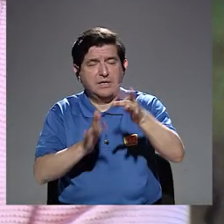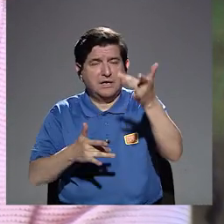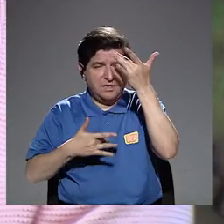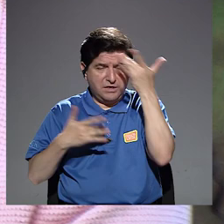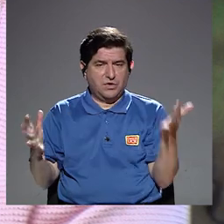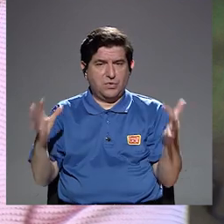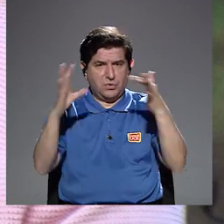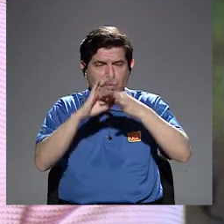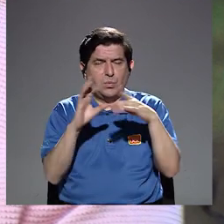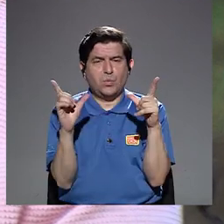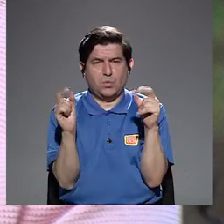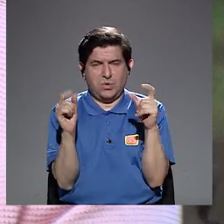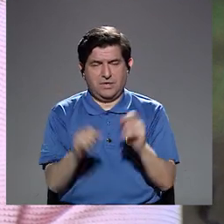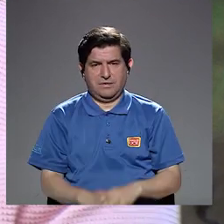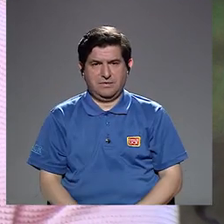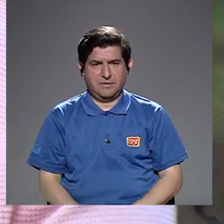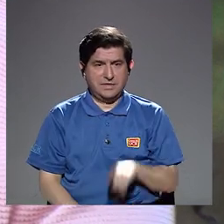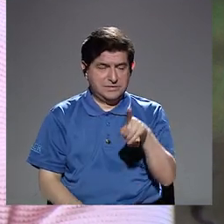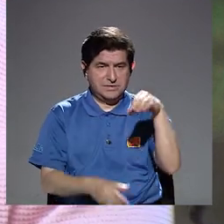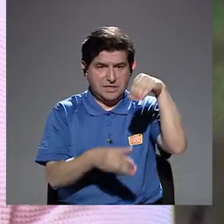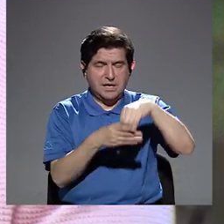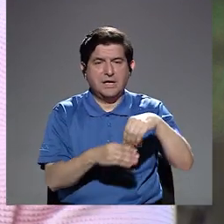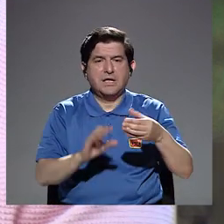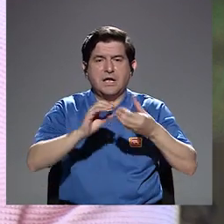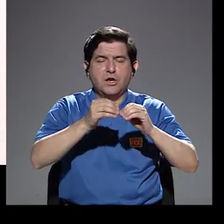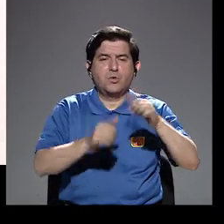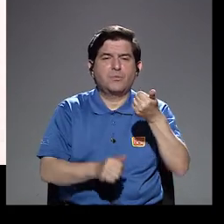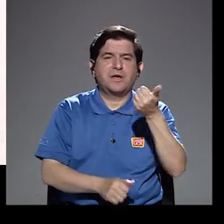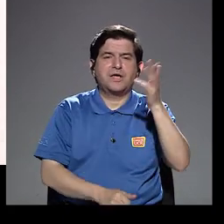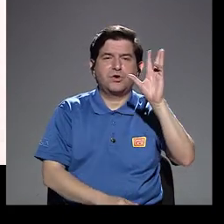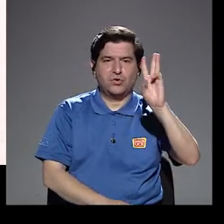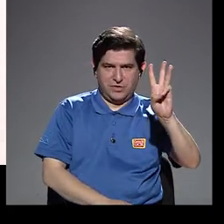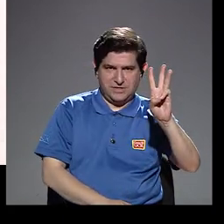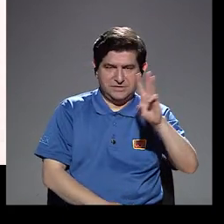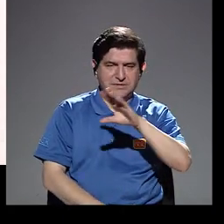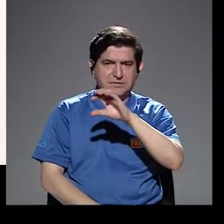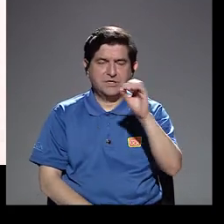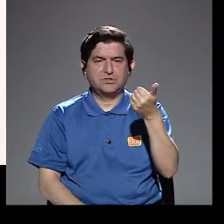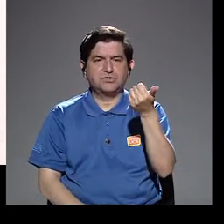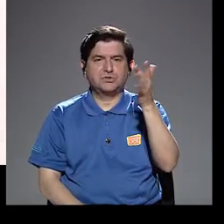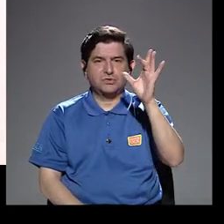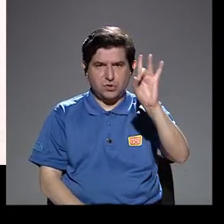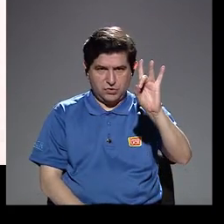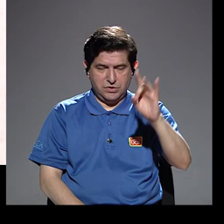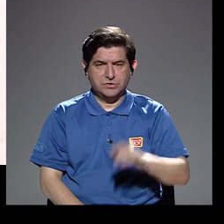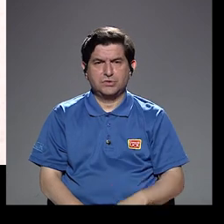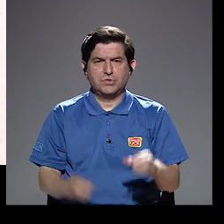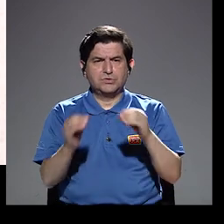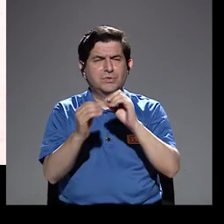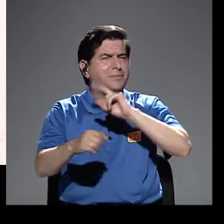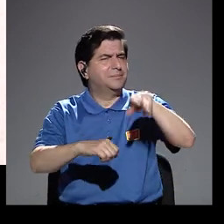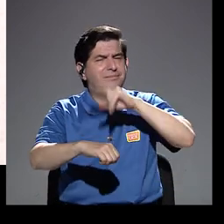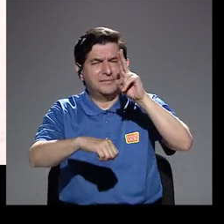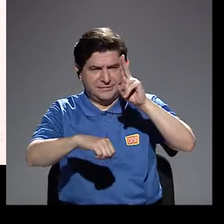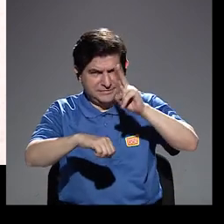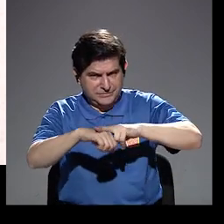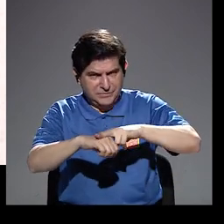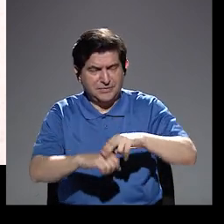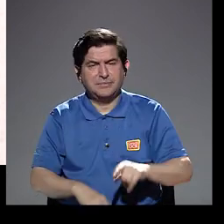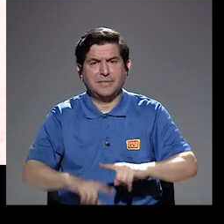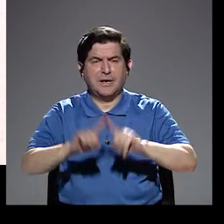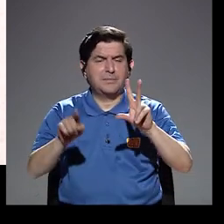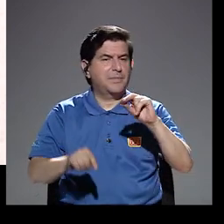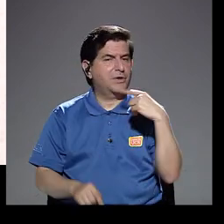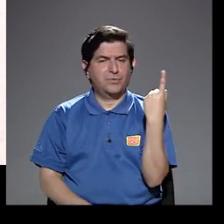desarrollar patología asociada al cáncer. Dentro de ellos, el serotipo número 16 o incluso el 18 son de los más